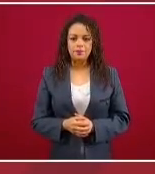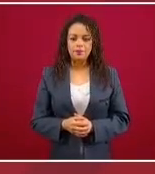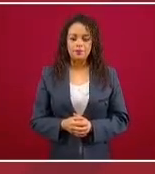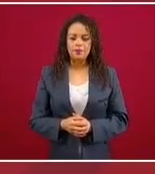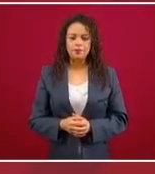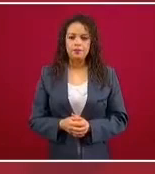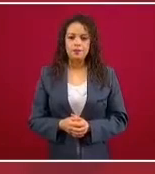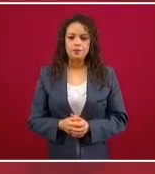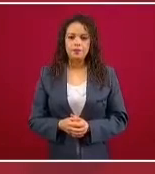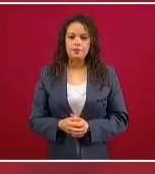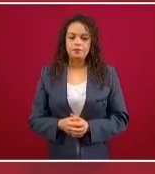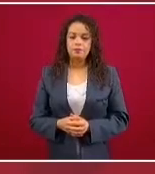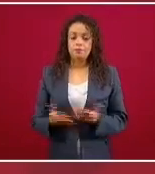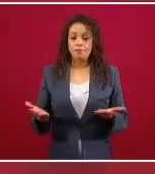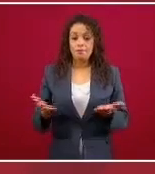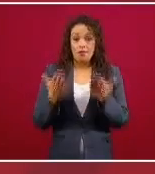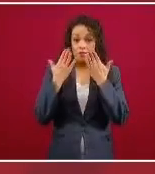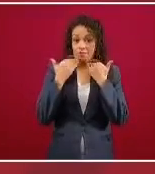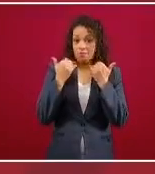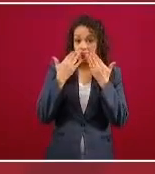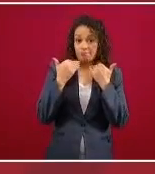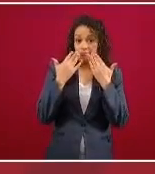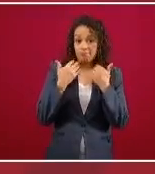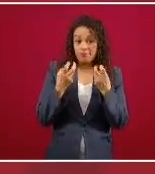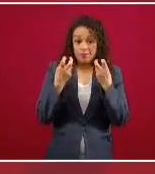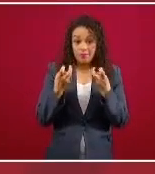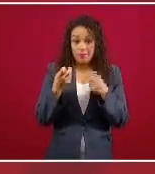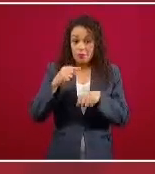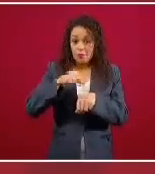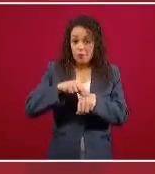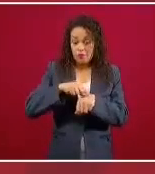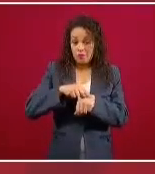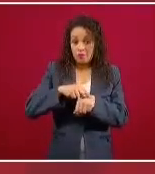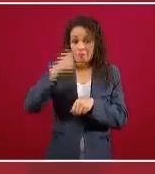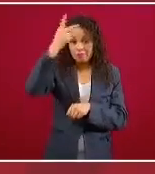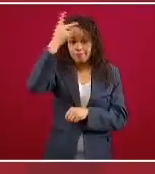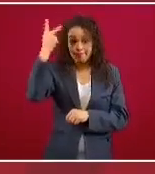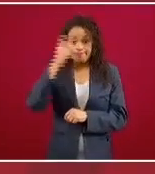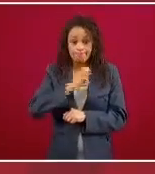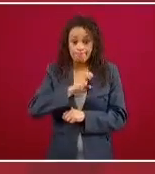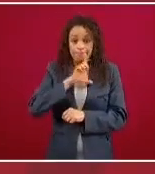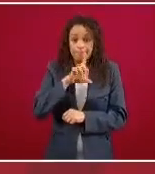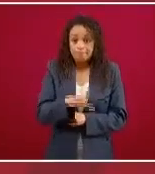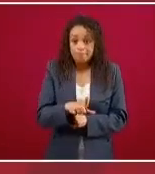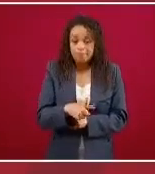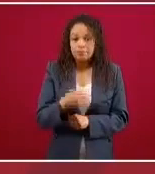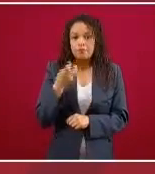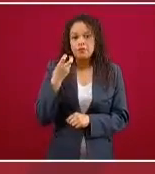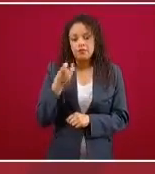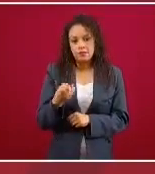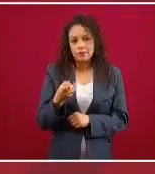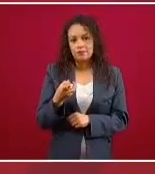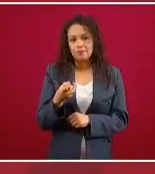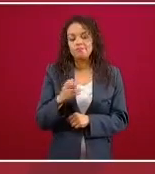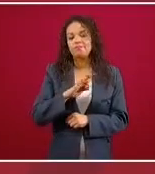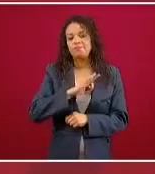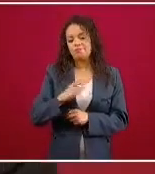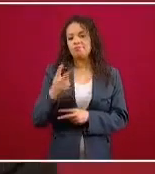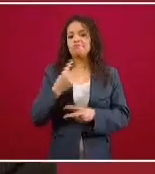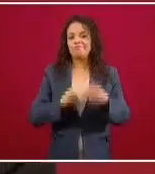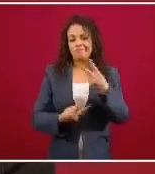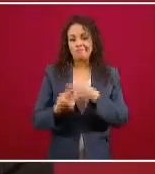no se tienen los especialistas, porque es un problema también